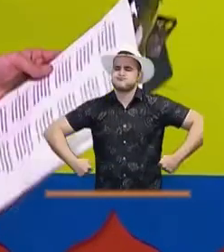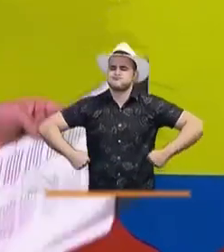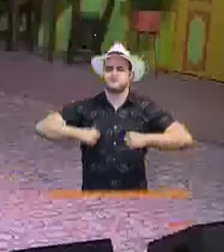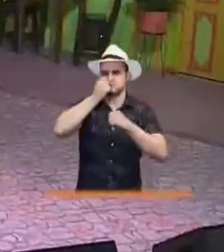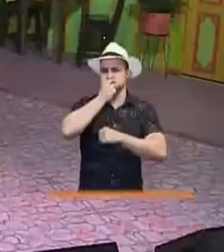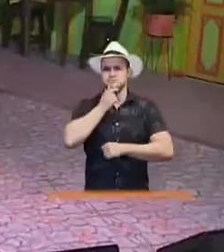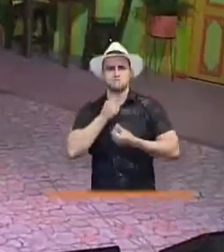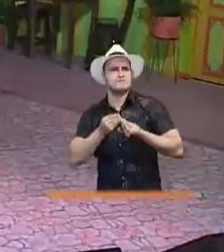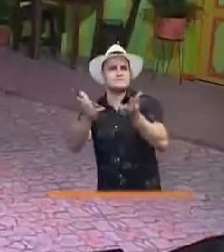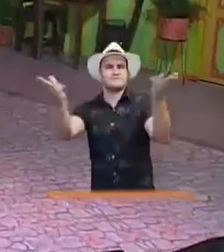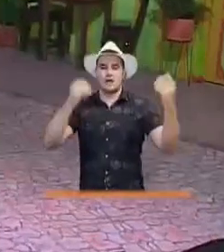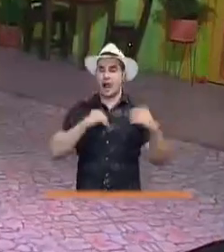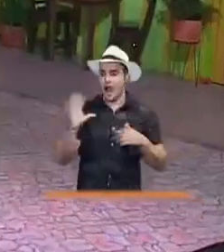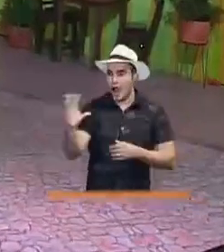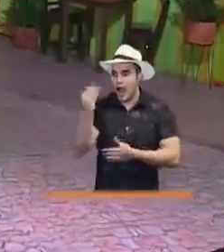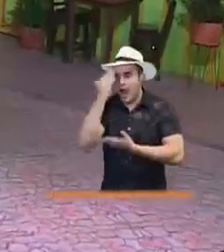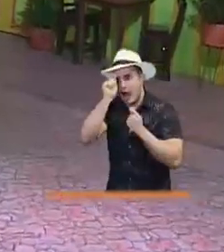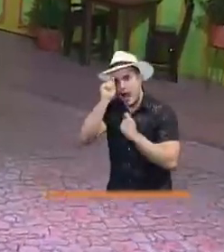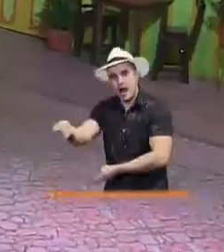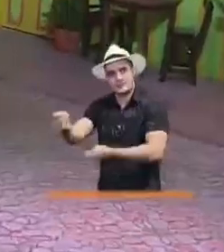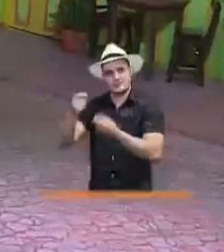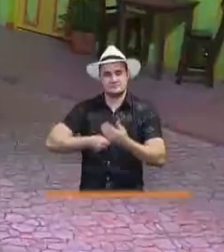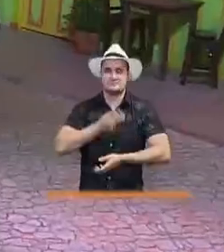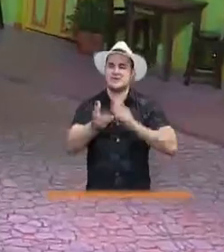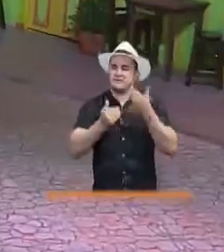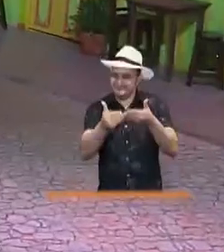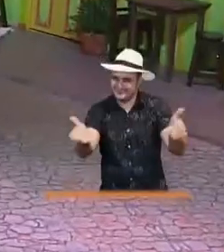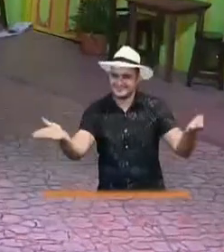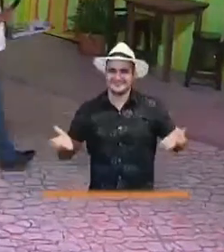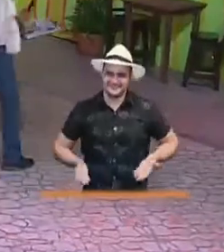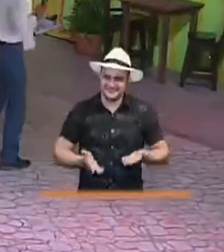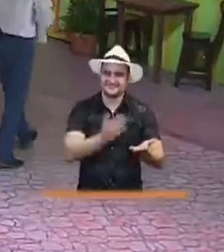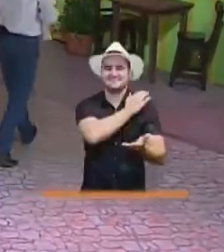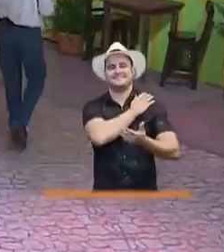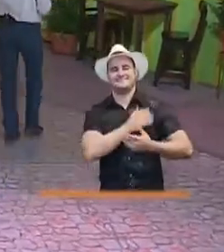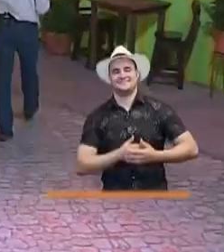palabra dijeran ¡trove, trove, compañero!